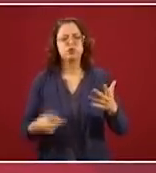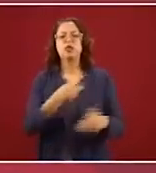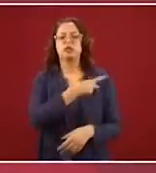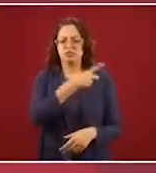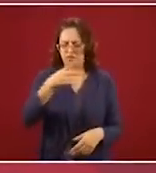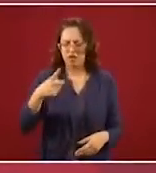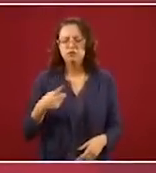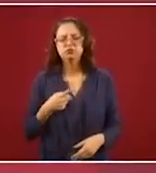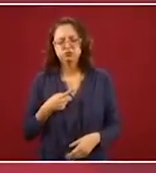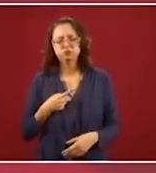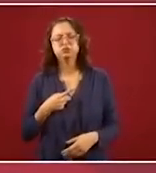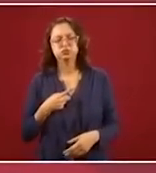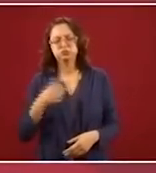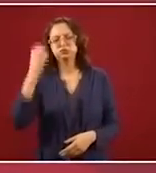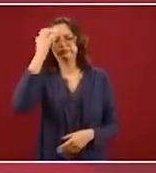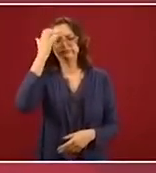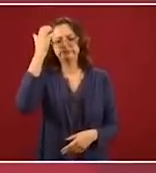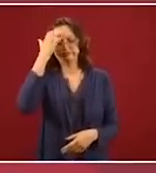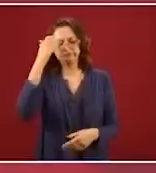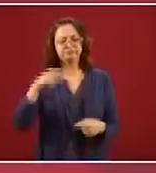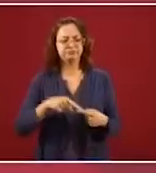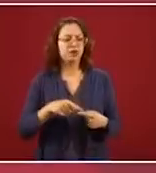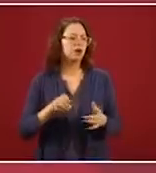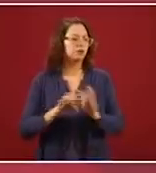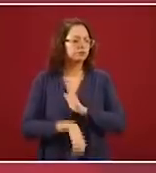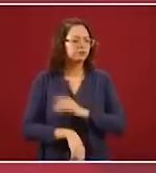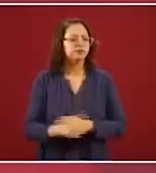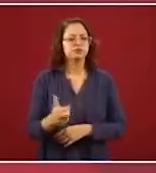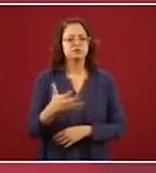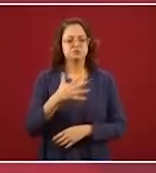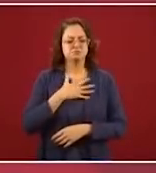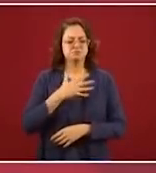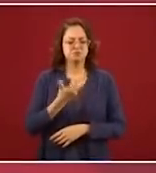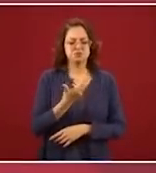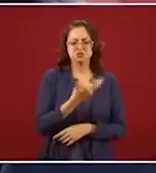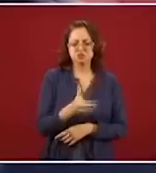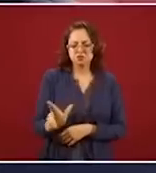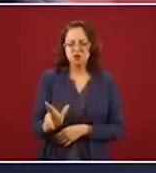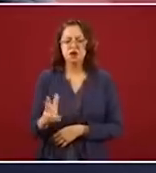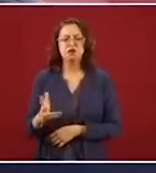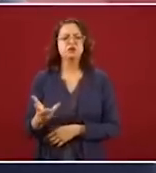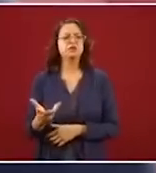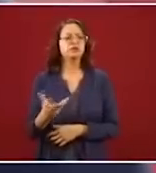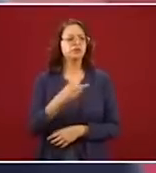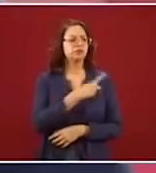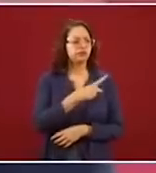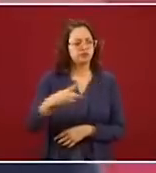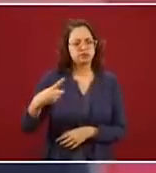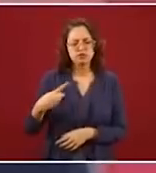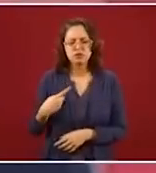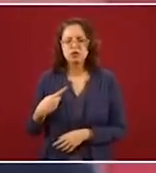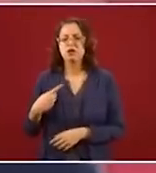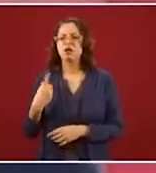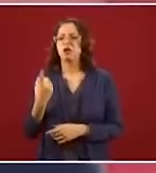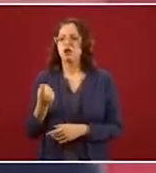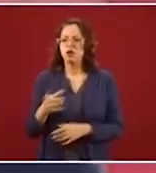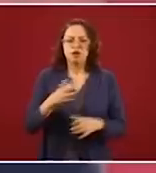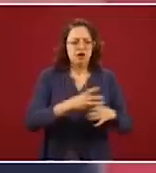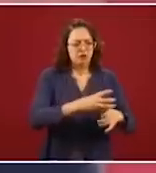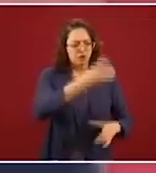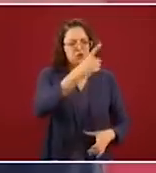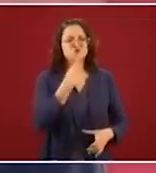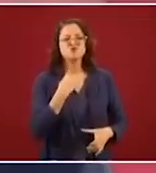restaurante, que sabe que tiene que tener extinguidores, que tiene que tener salida